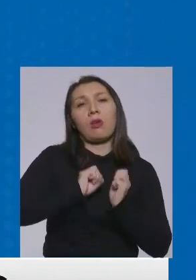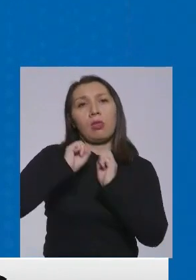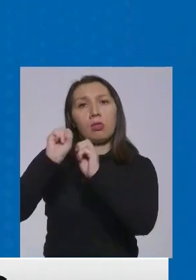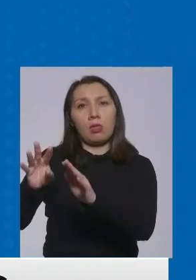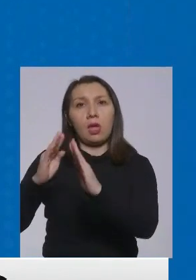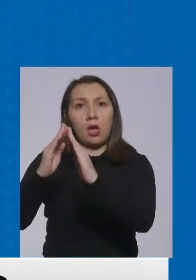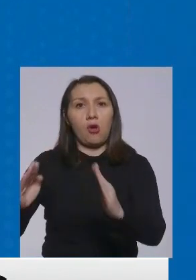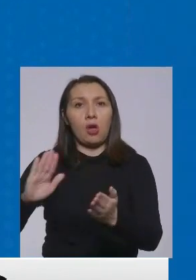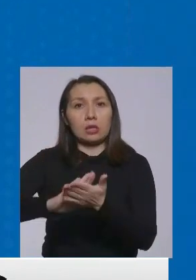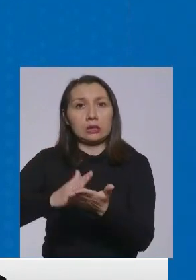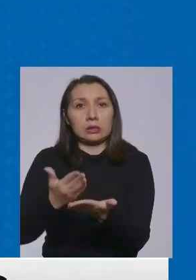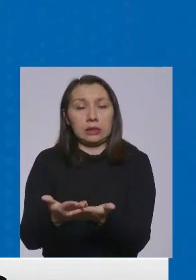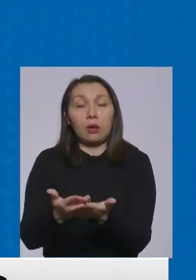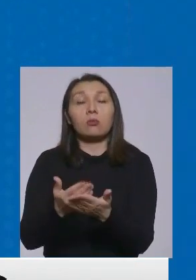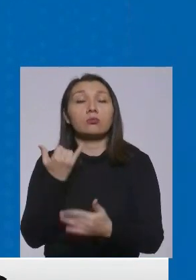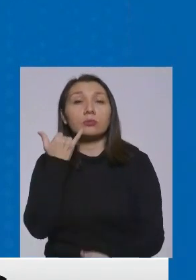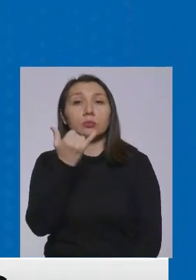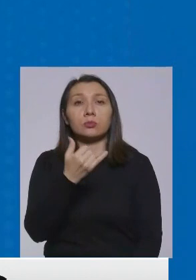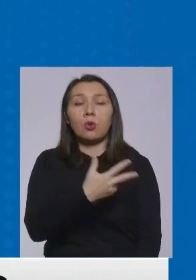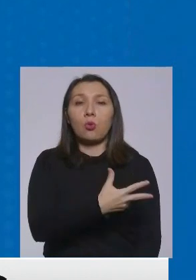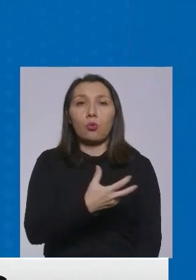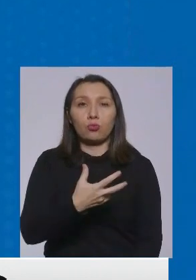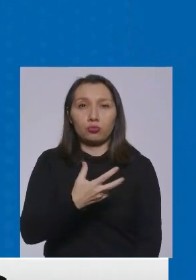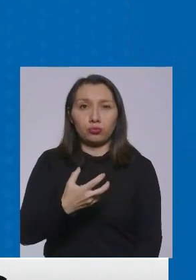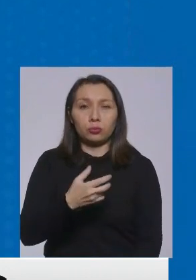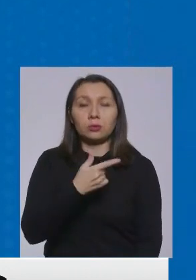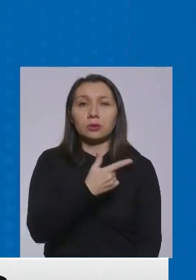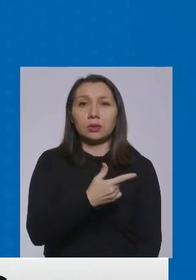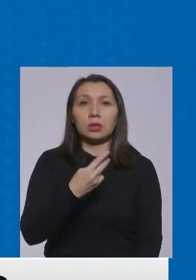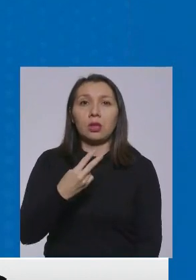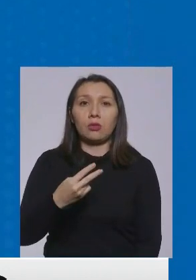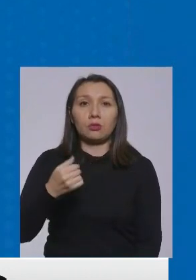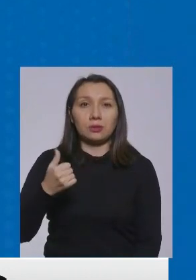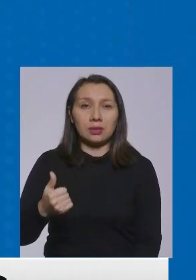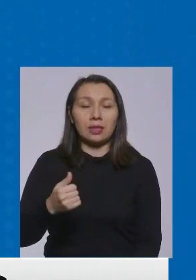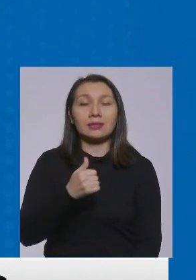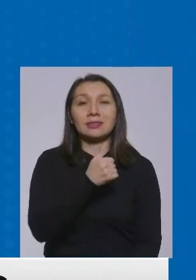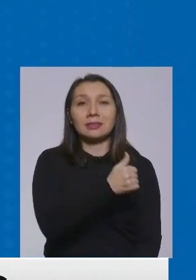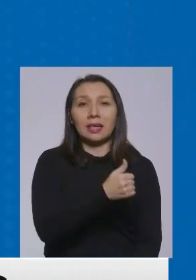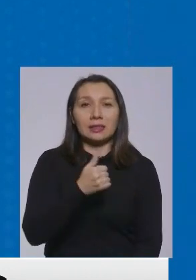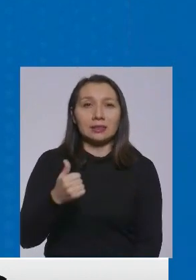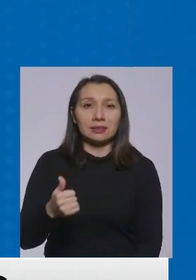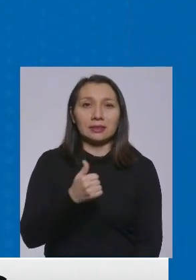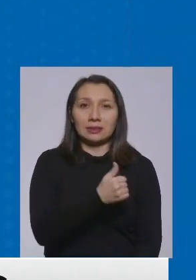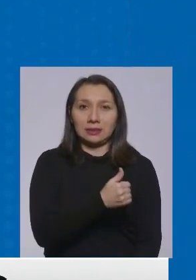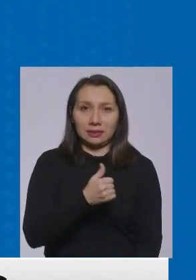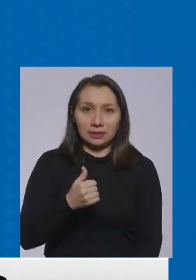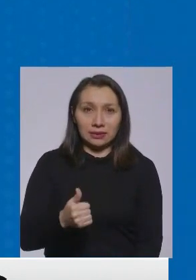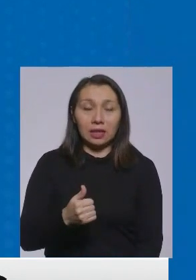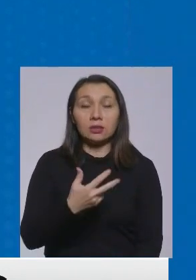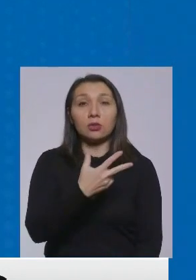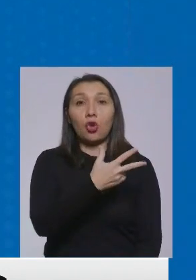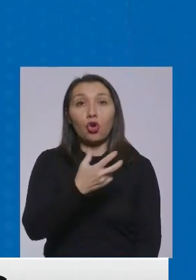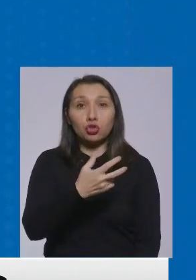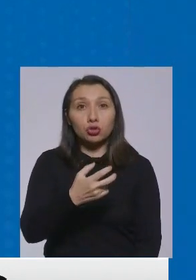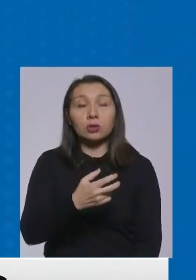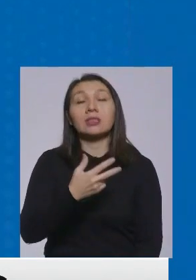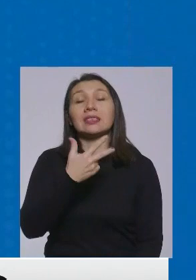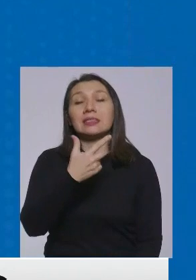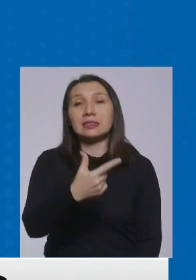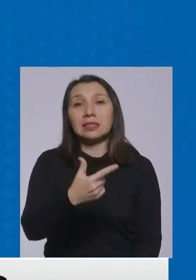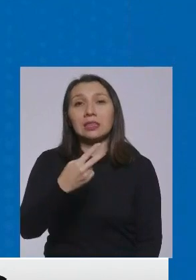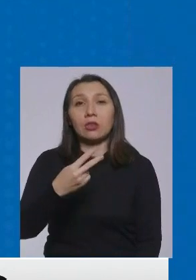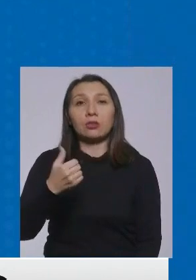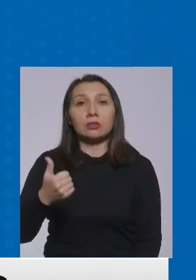residencia sanitaria y el teléfono es el 807 266 66 800 72